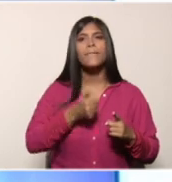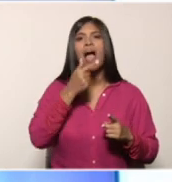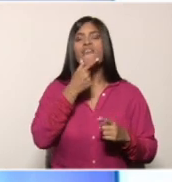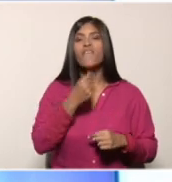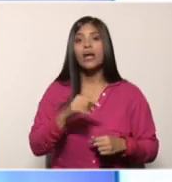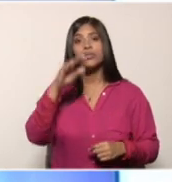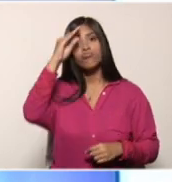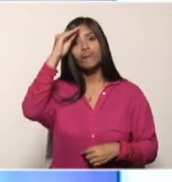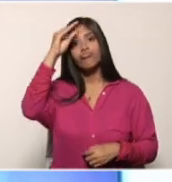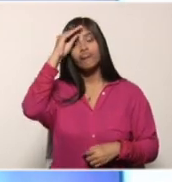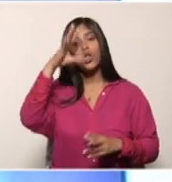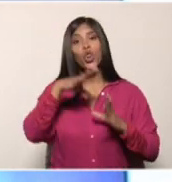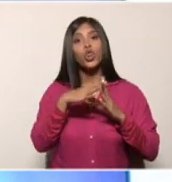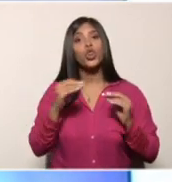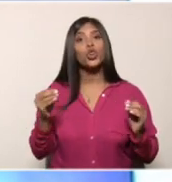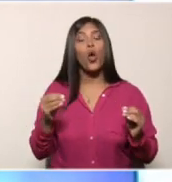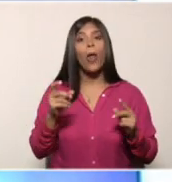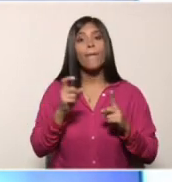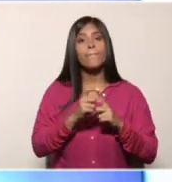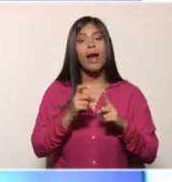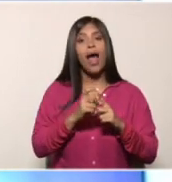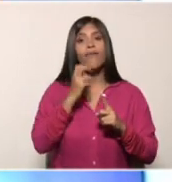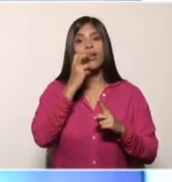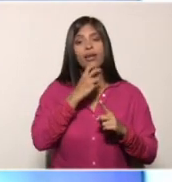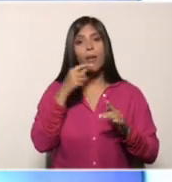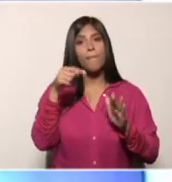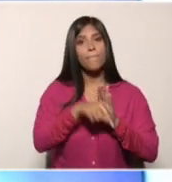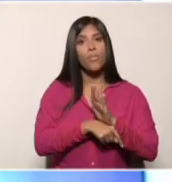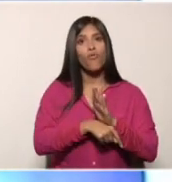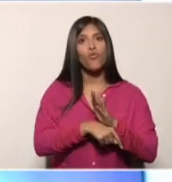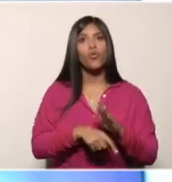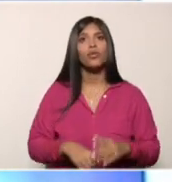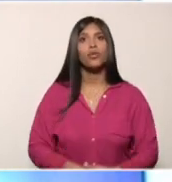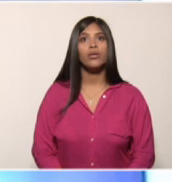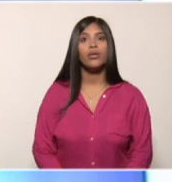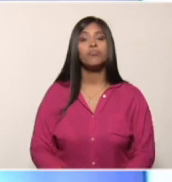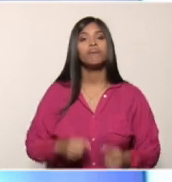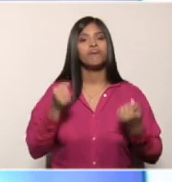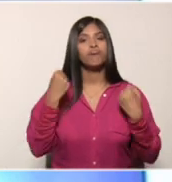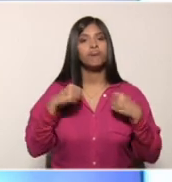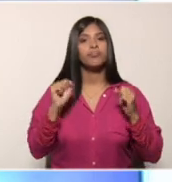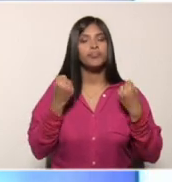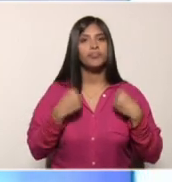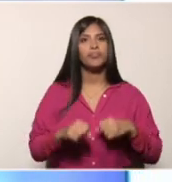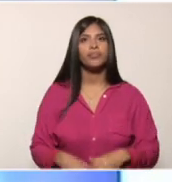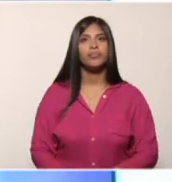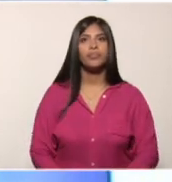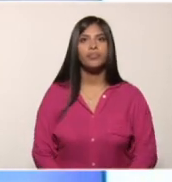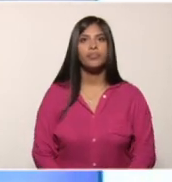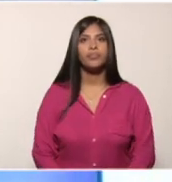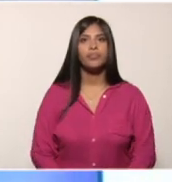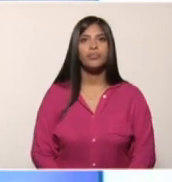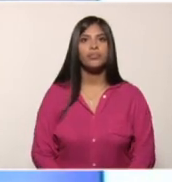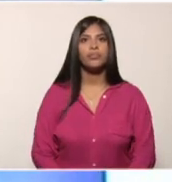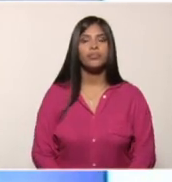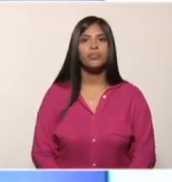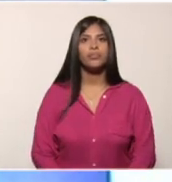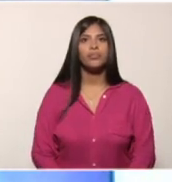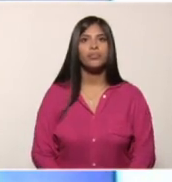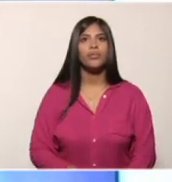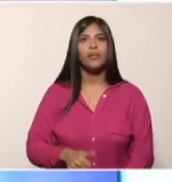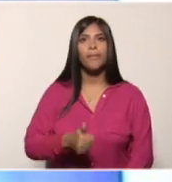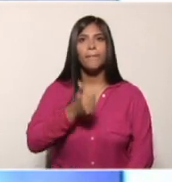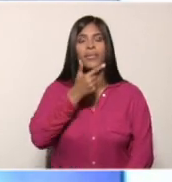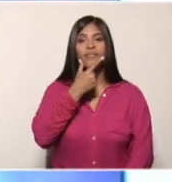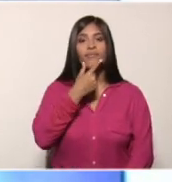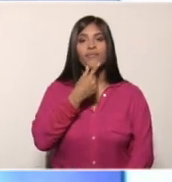aprender todo el vocabulario que tenemos y vamos a practicar. Entonces va a ser muchísimo más fácil